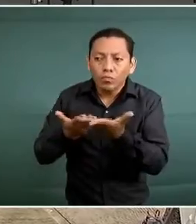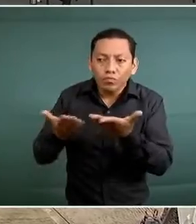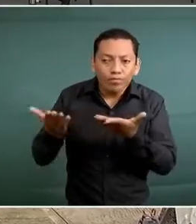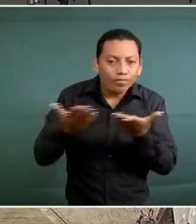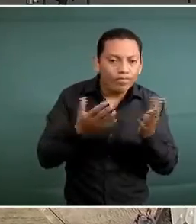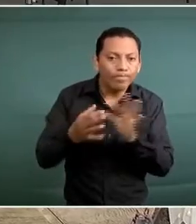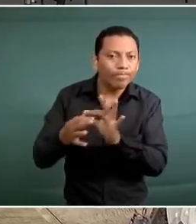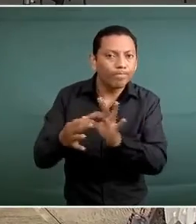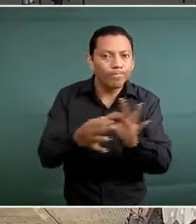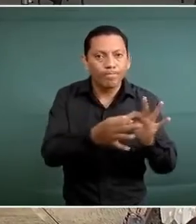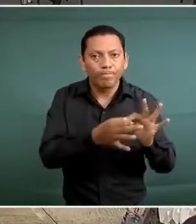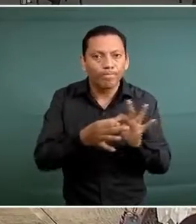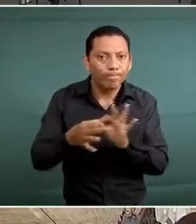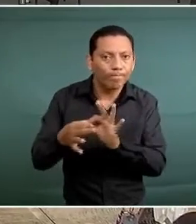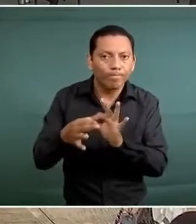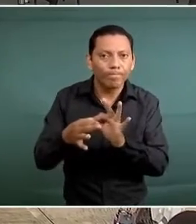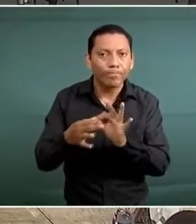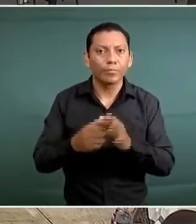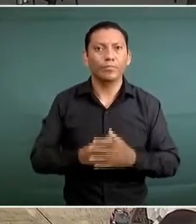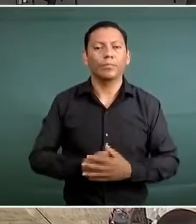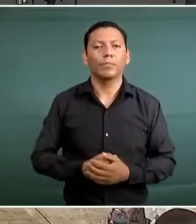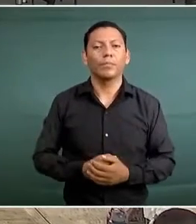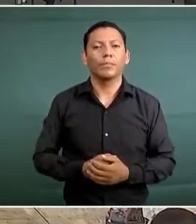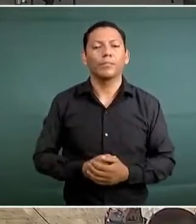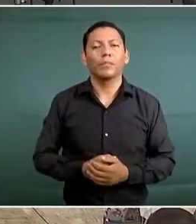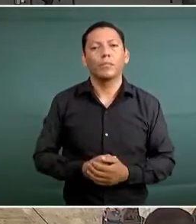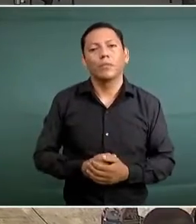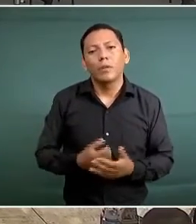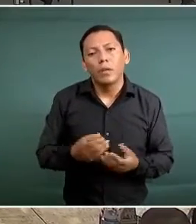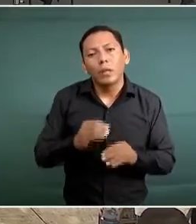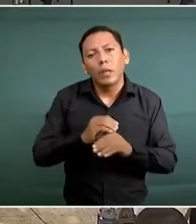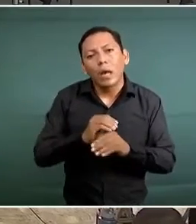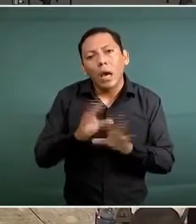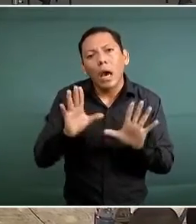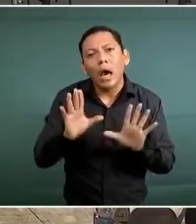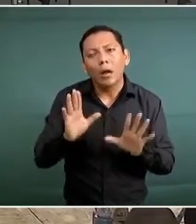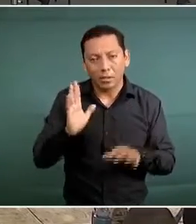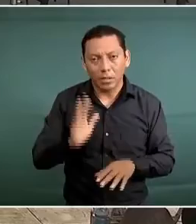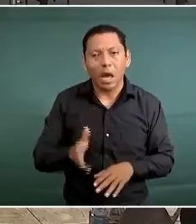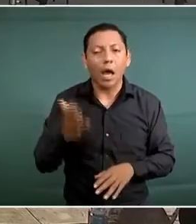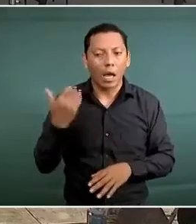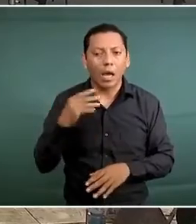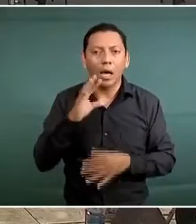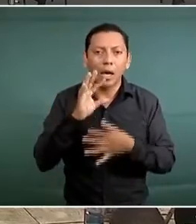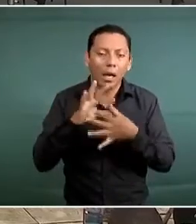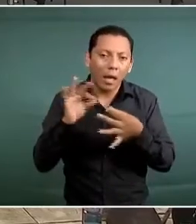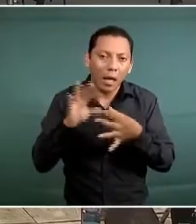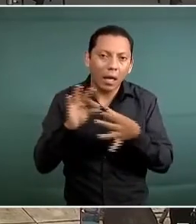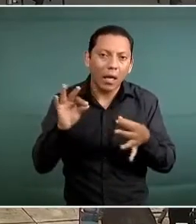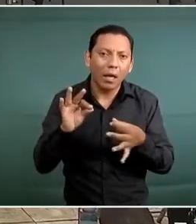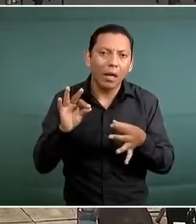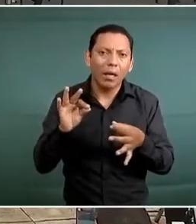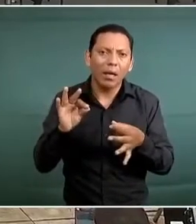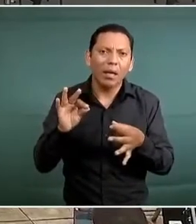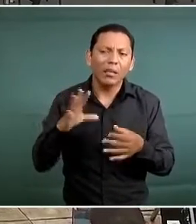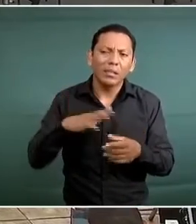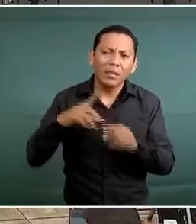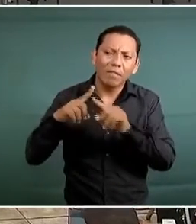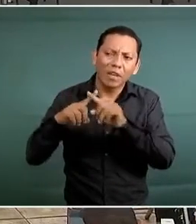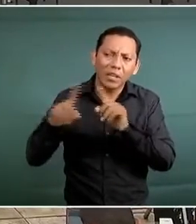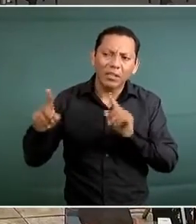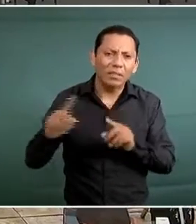este hay desde luego ya lo dije diferencias porque